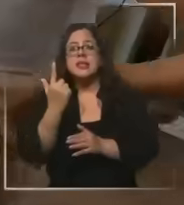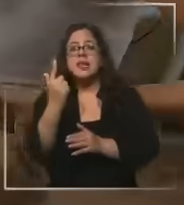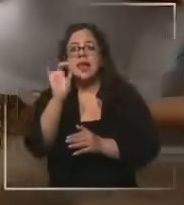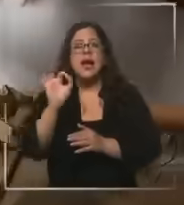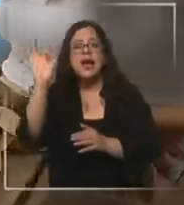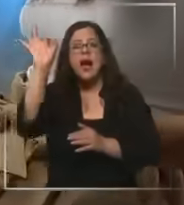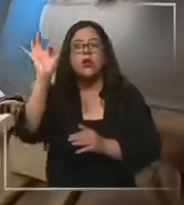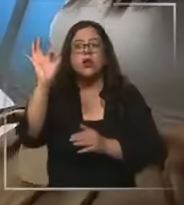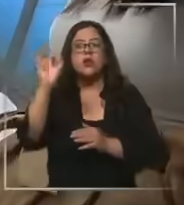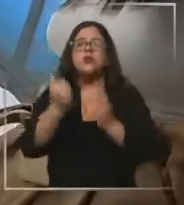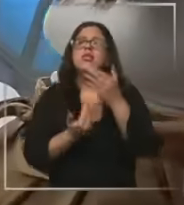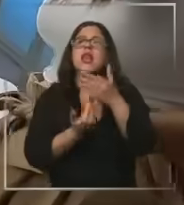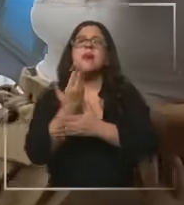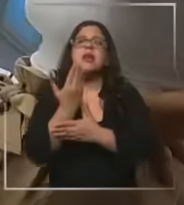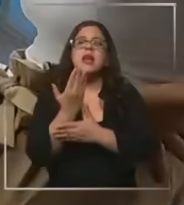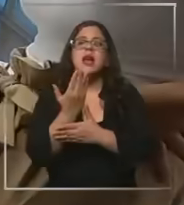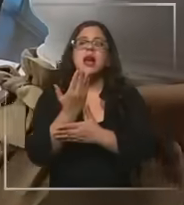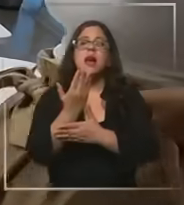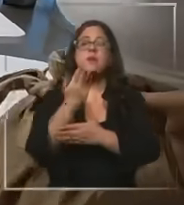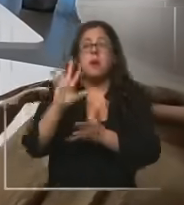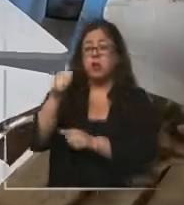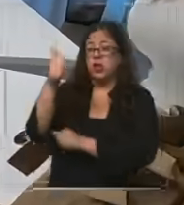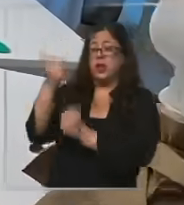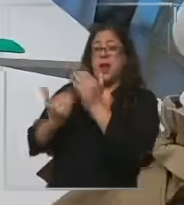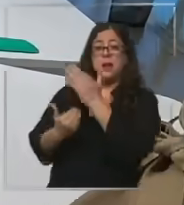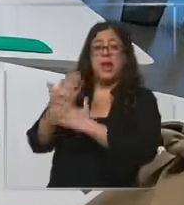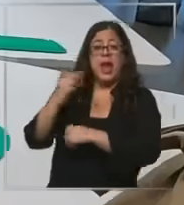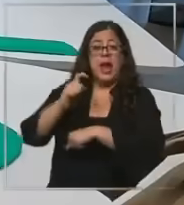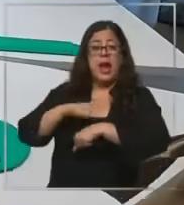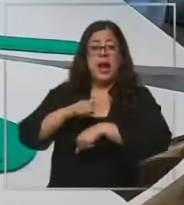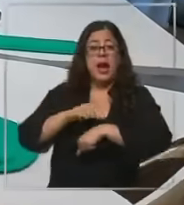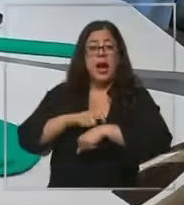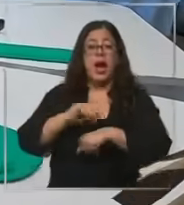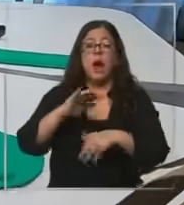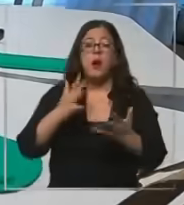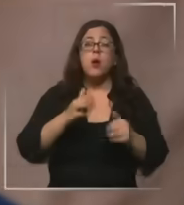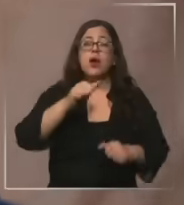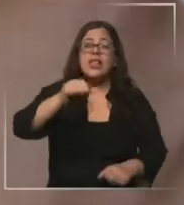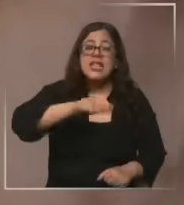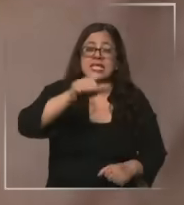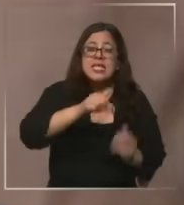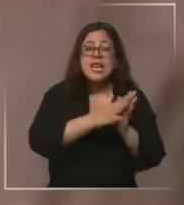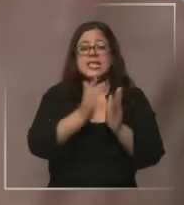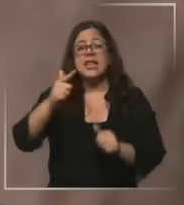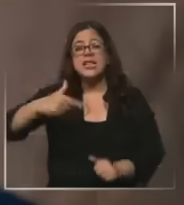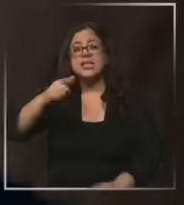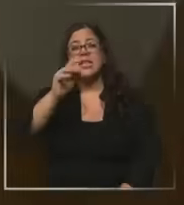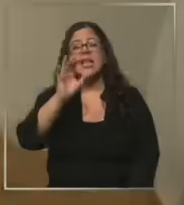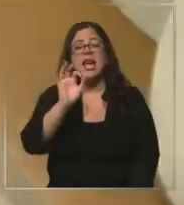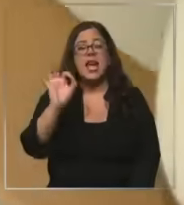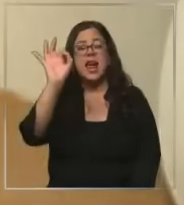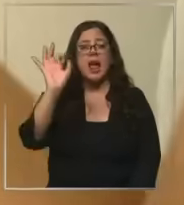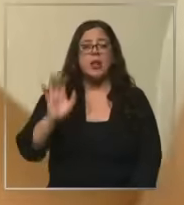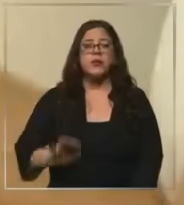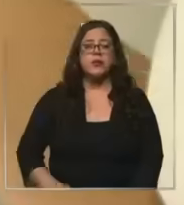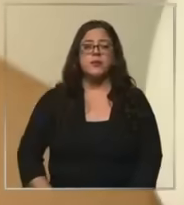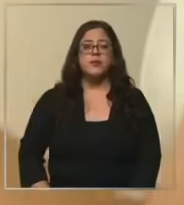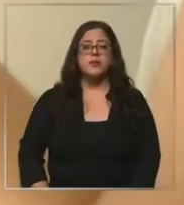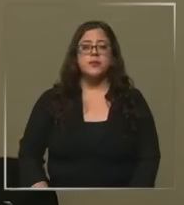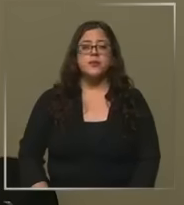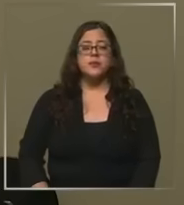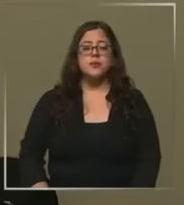día? Más o menos, como a las 6 de la mañana, háganse la idea que vamos a partir entre 16 y 17 grados.